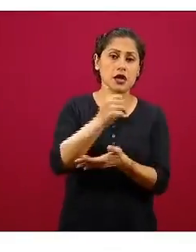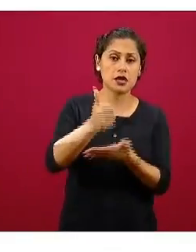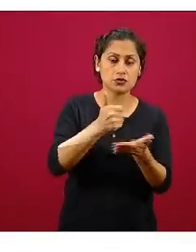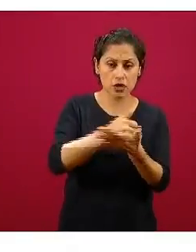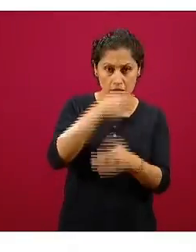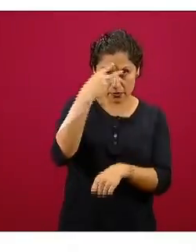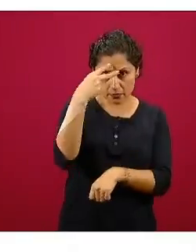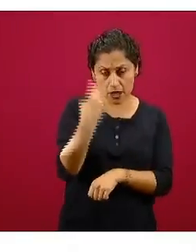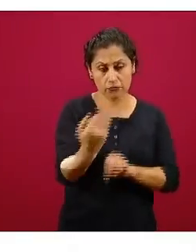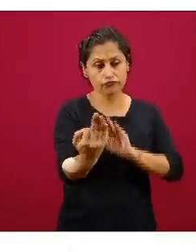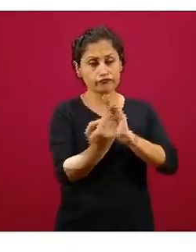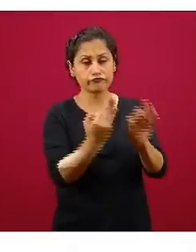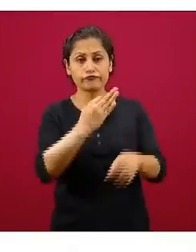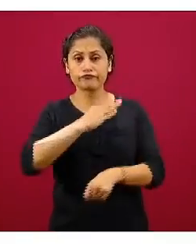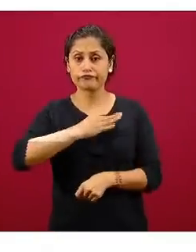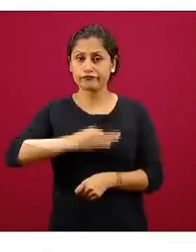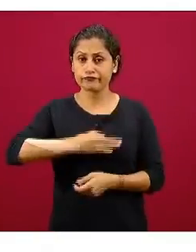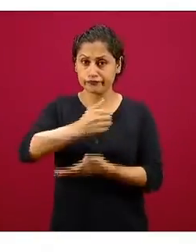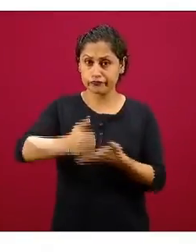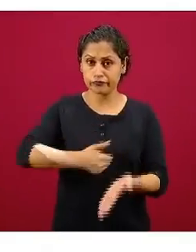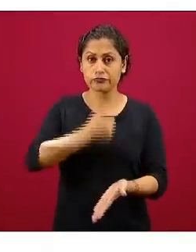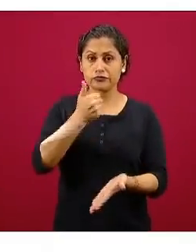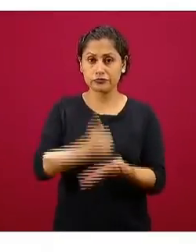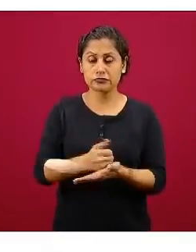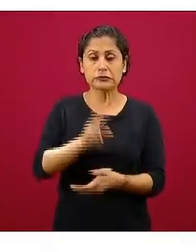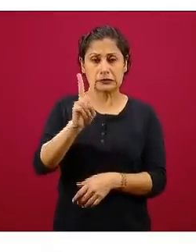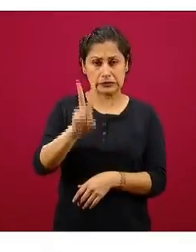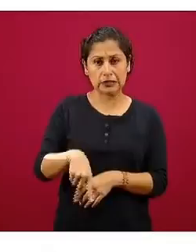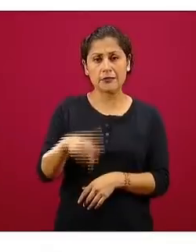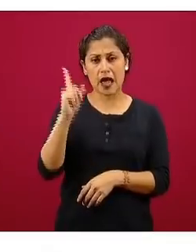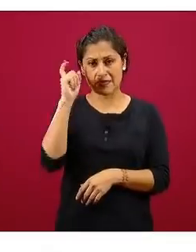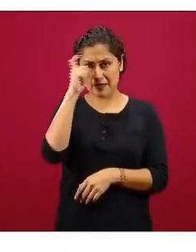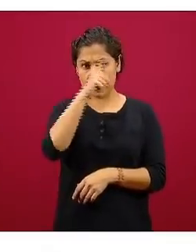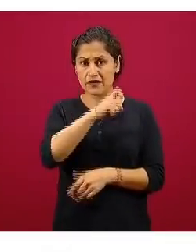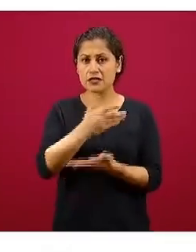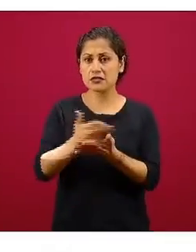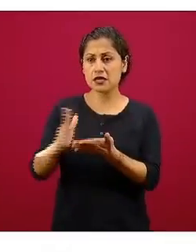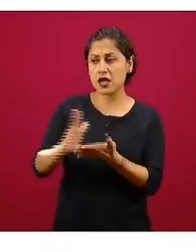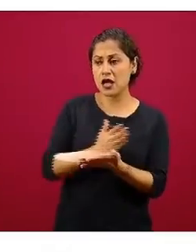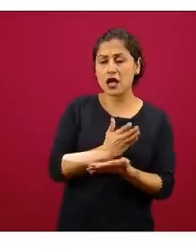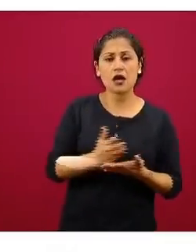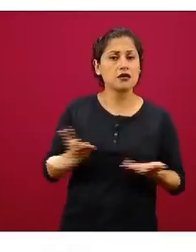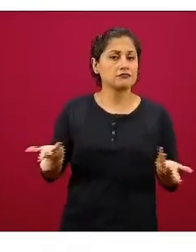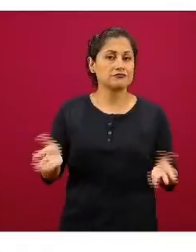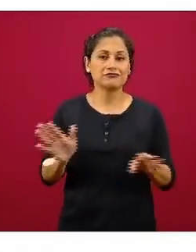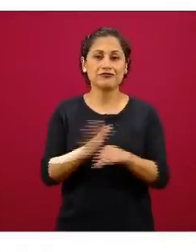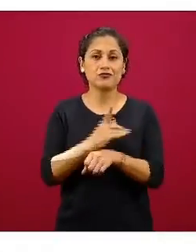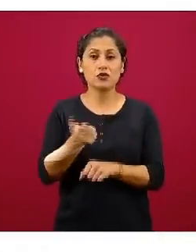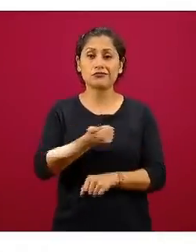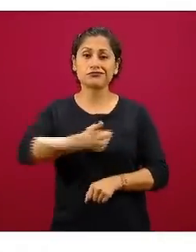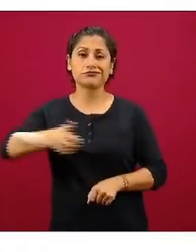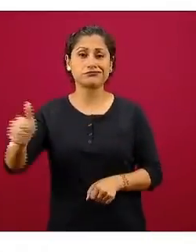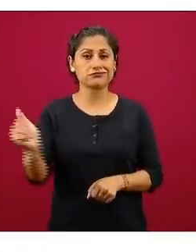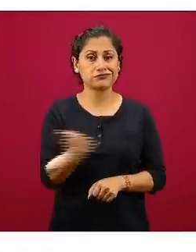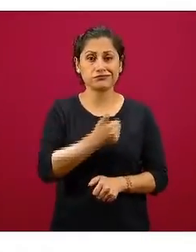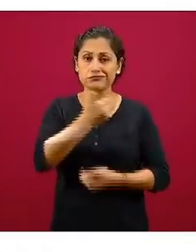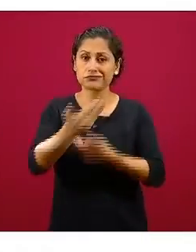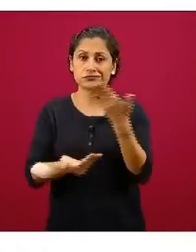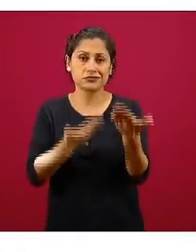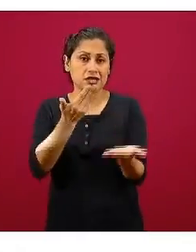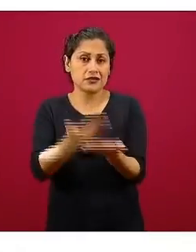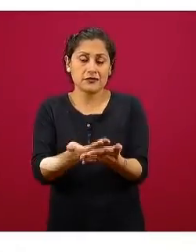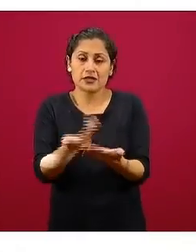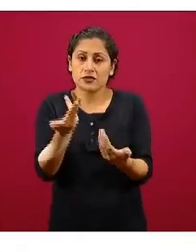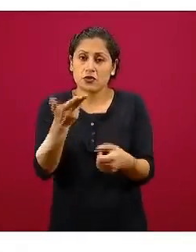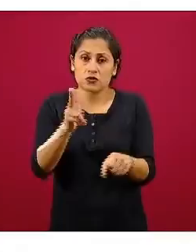Toluca, se vuelven un poco difíciles de separar porque existe un gran intercambio de servicios hospitalarios